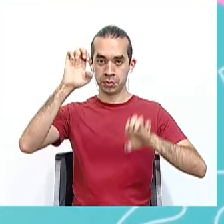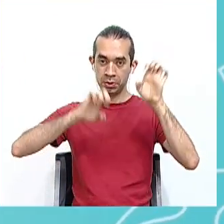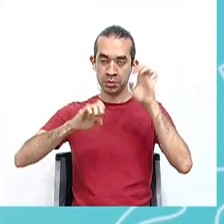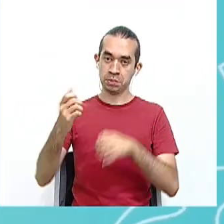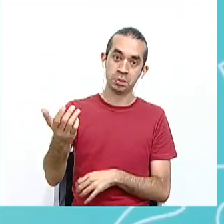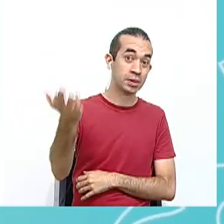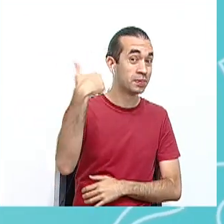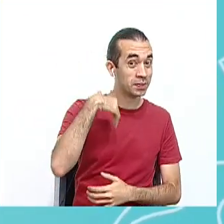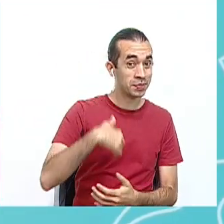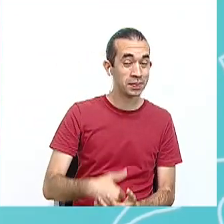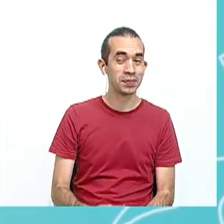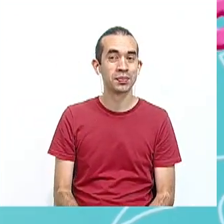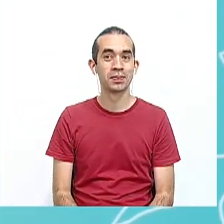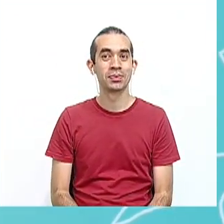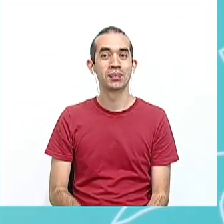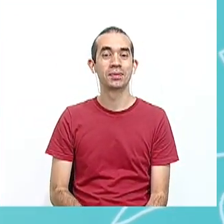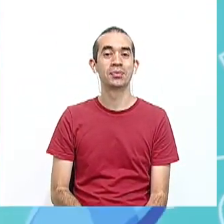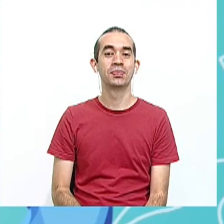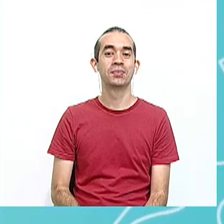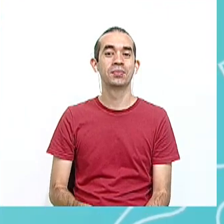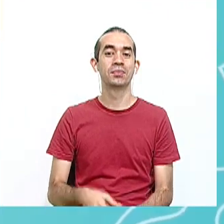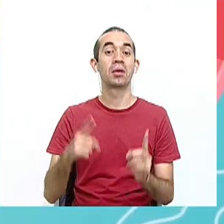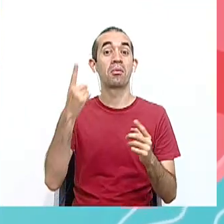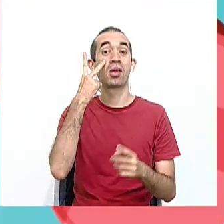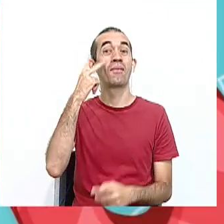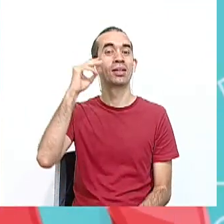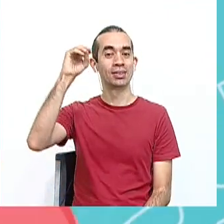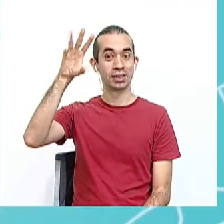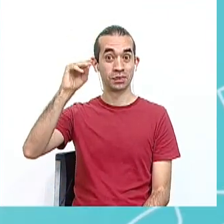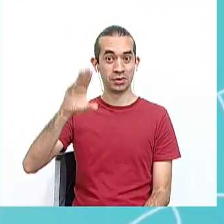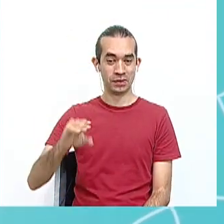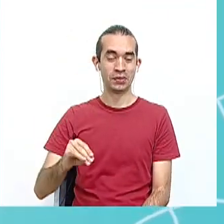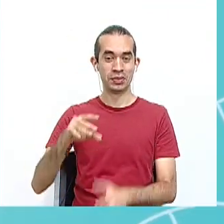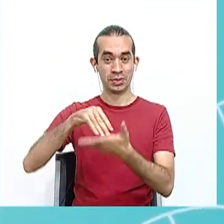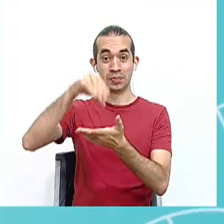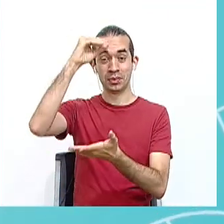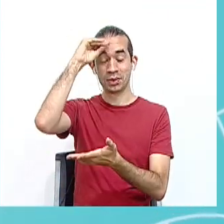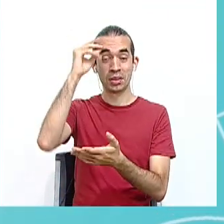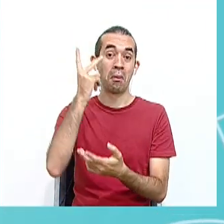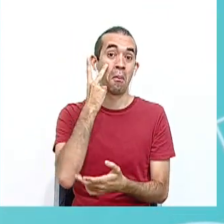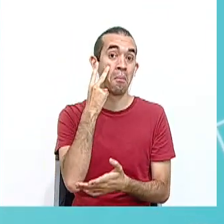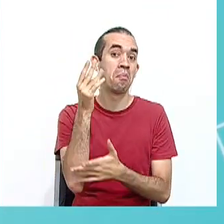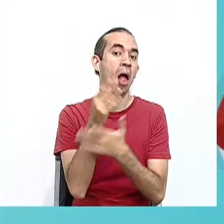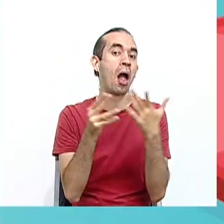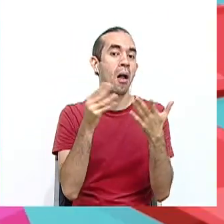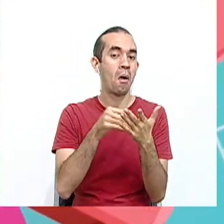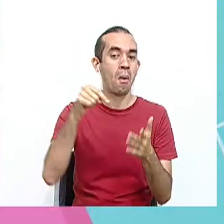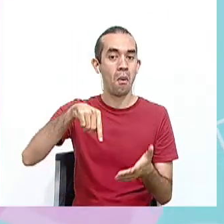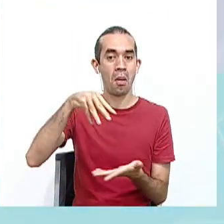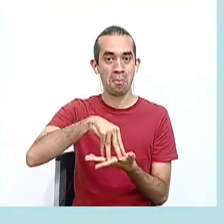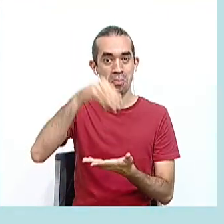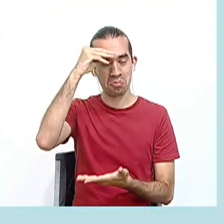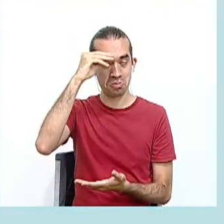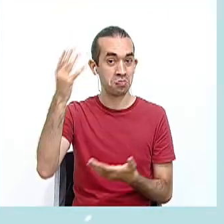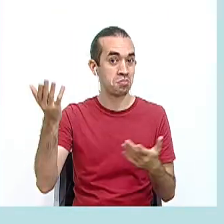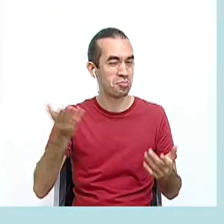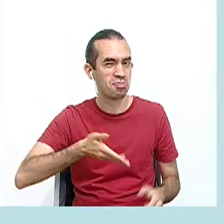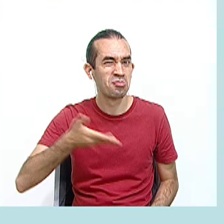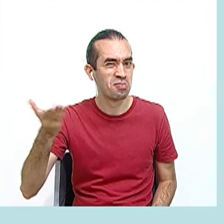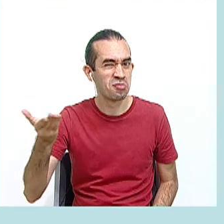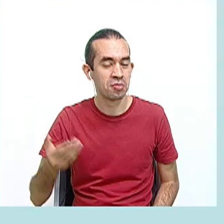Acompáñenme. Detengámonos en el semáforo de este aprendizaje y veamos qué hemos aprendido hoy.